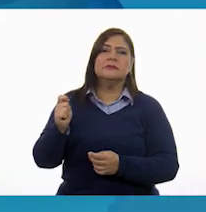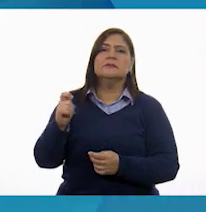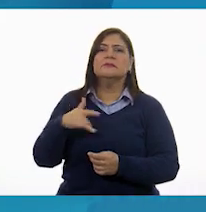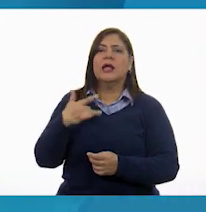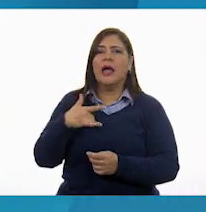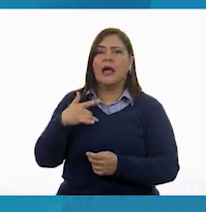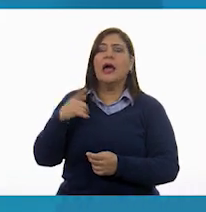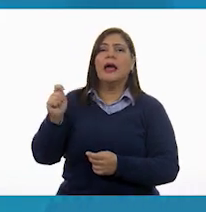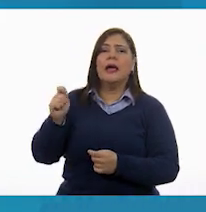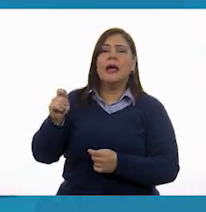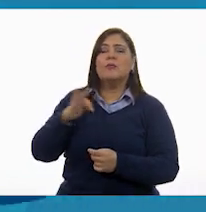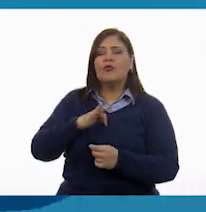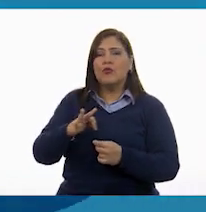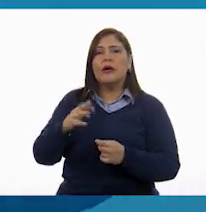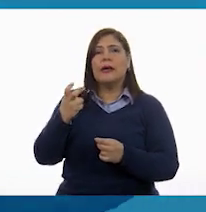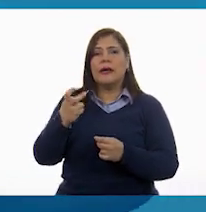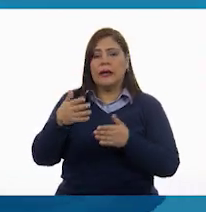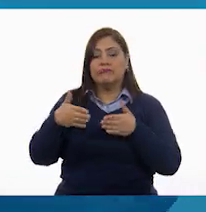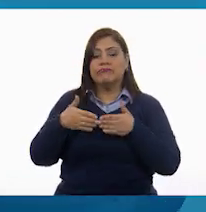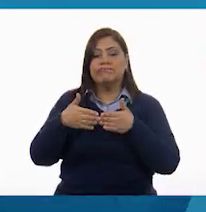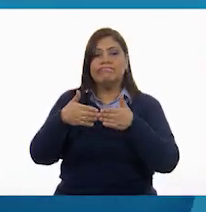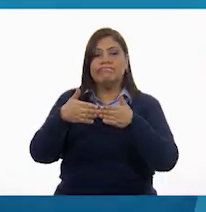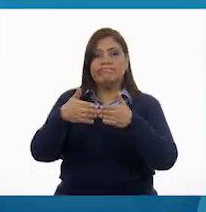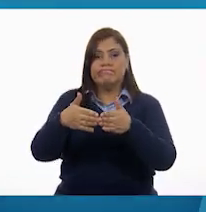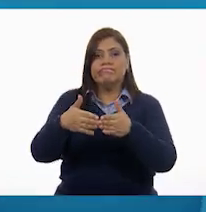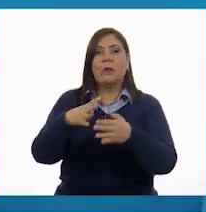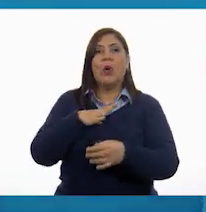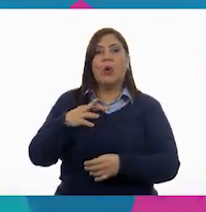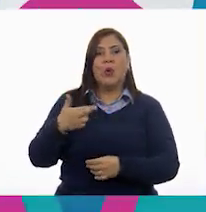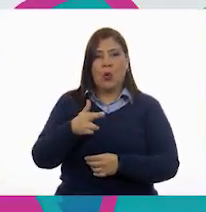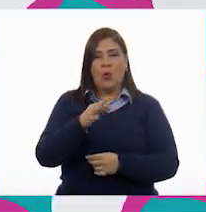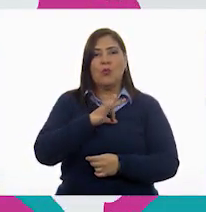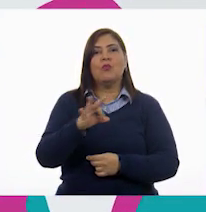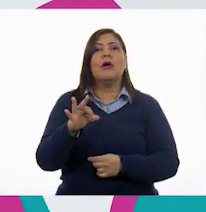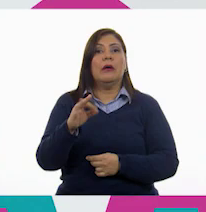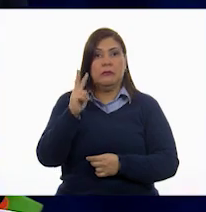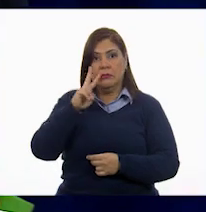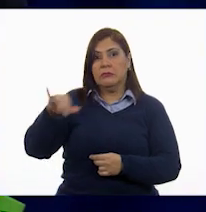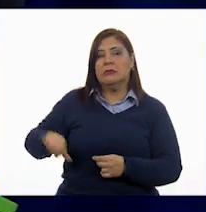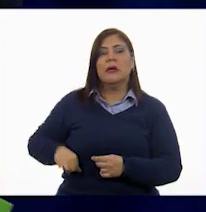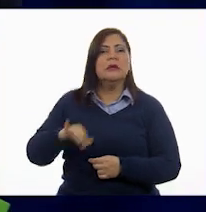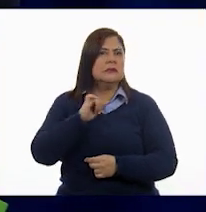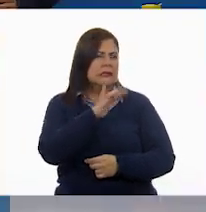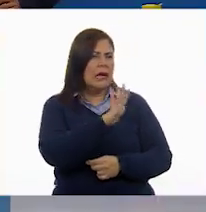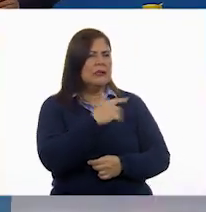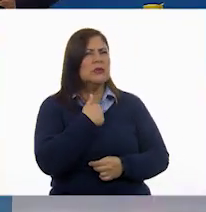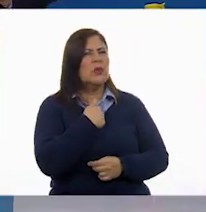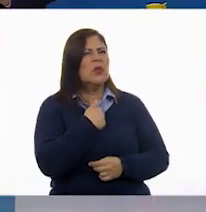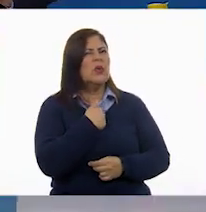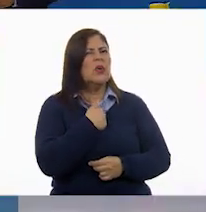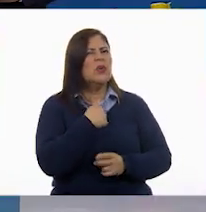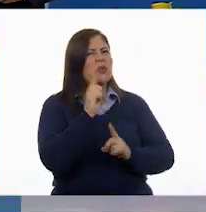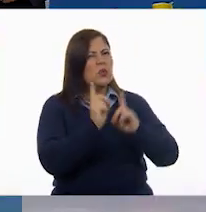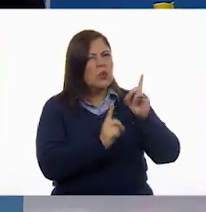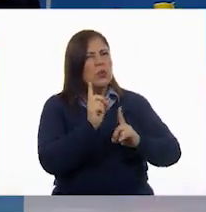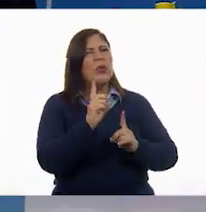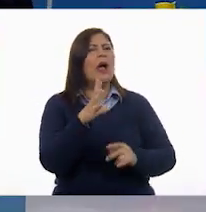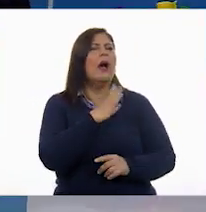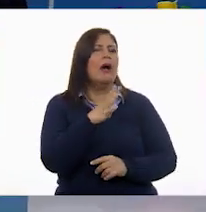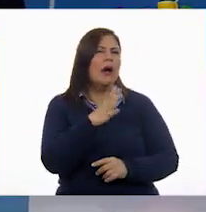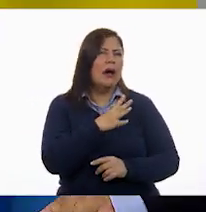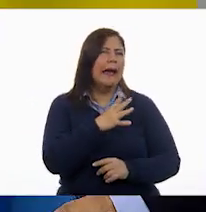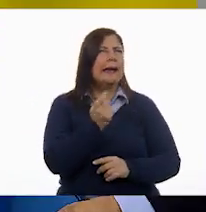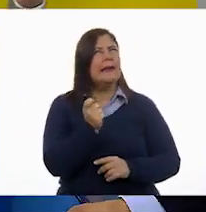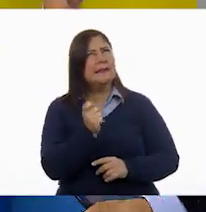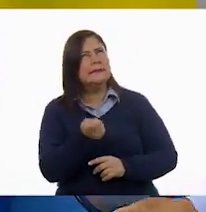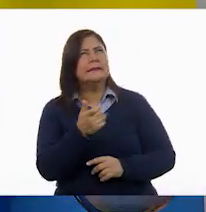se puede navegar por este tipo de ríos. ¿Cómo ves? Muy interesante, ¿no? Sí, me surge la duda. ¿Existe alguna relación entre la